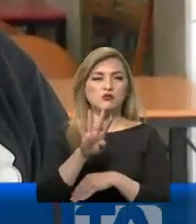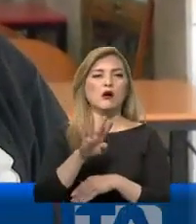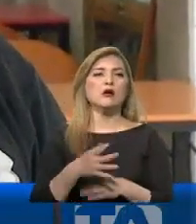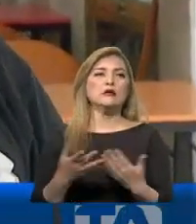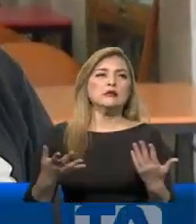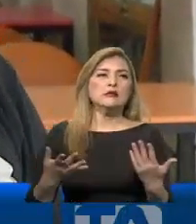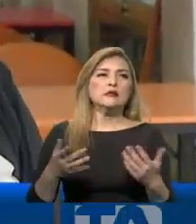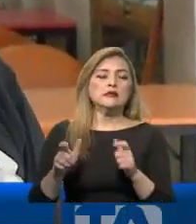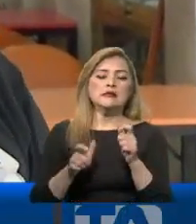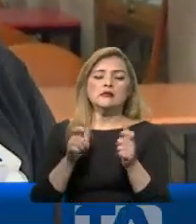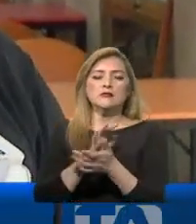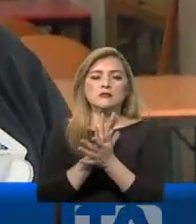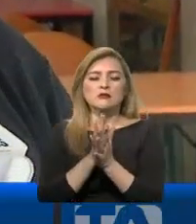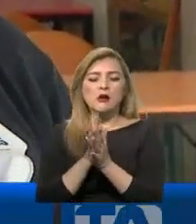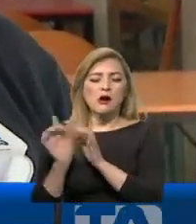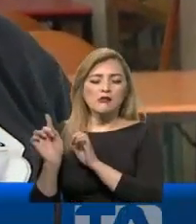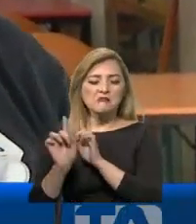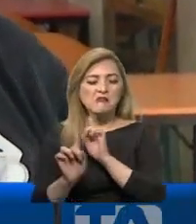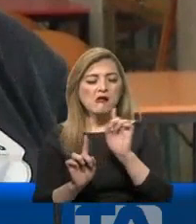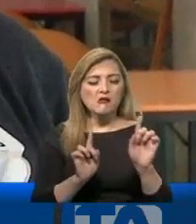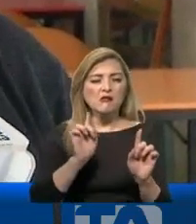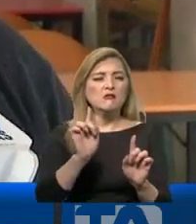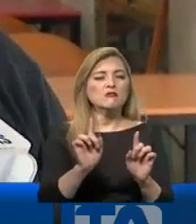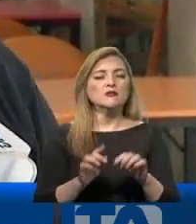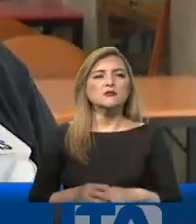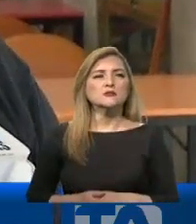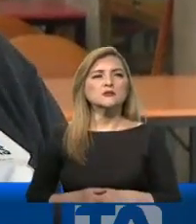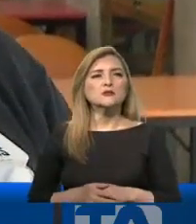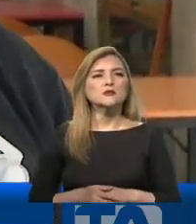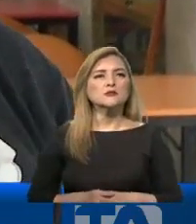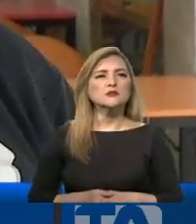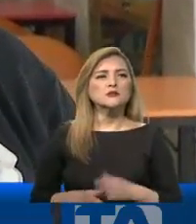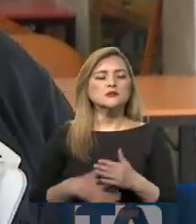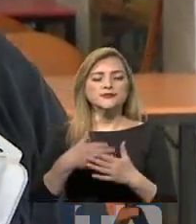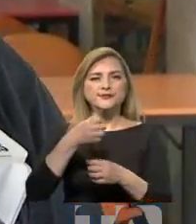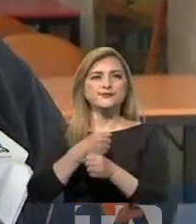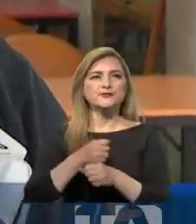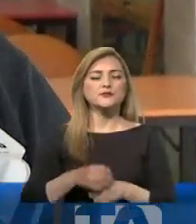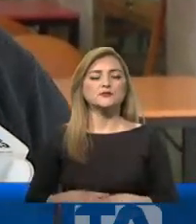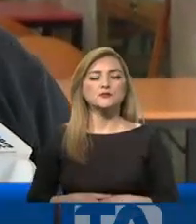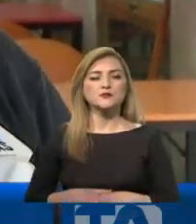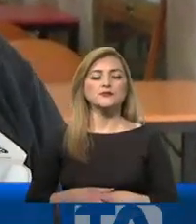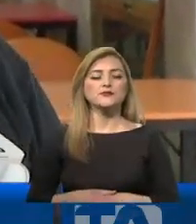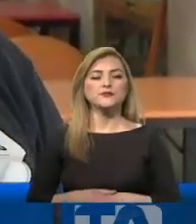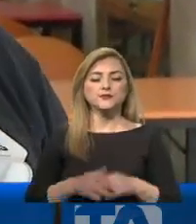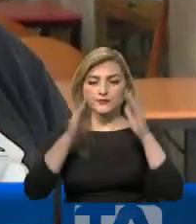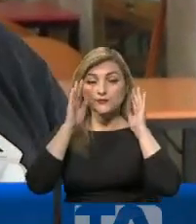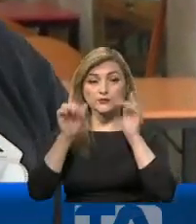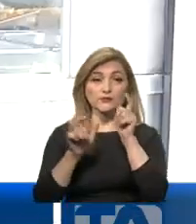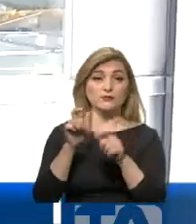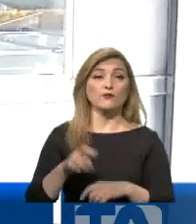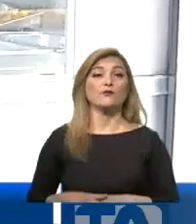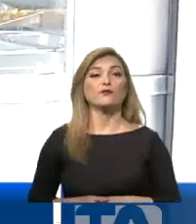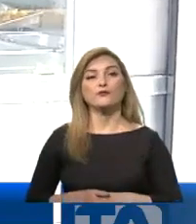mucha clientela, no viene, y a pesar de que nosotros contamos con todas las medidas de seguridad para atender a los